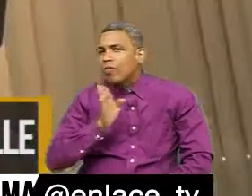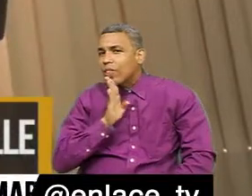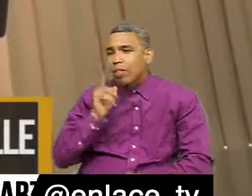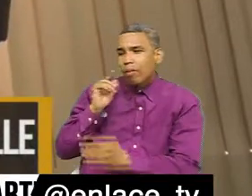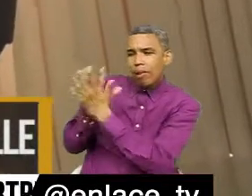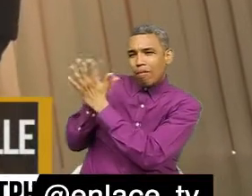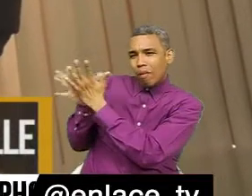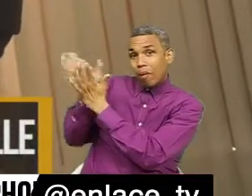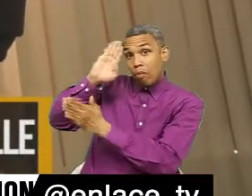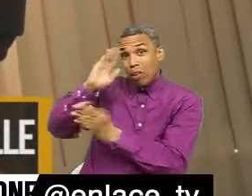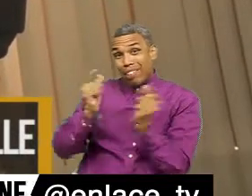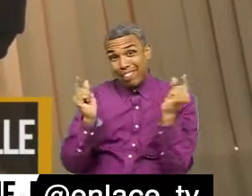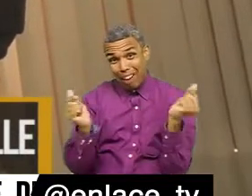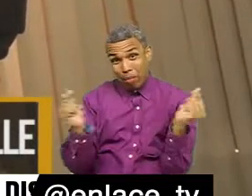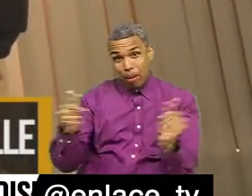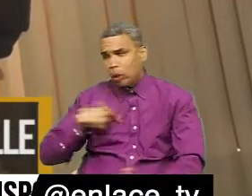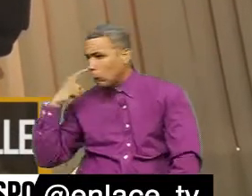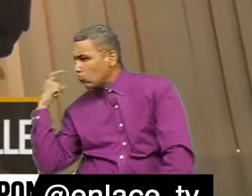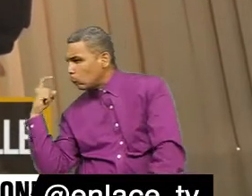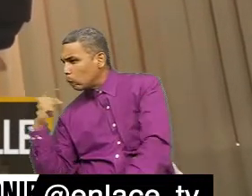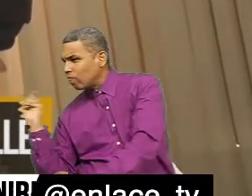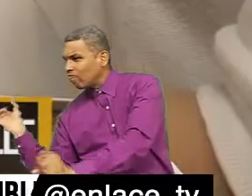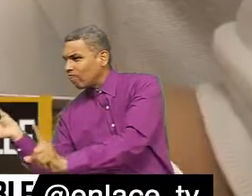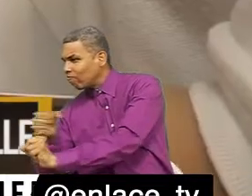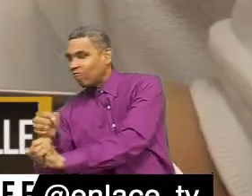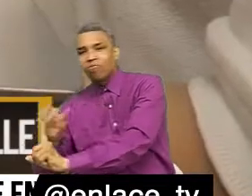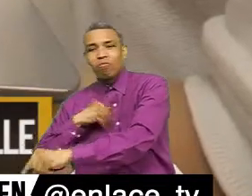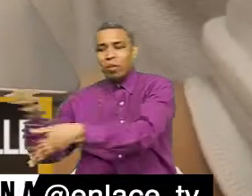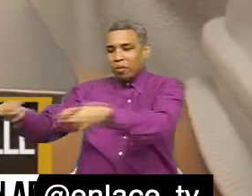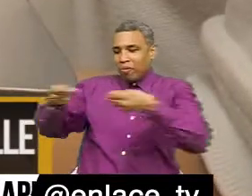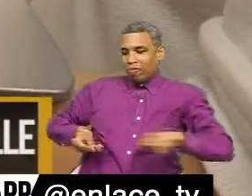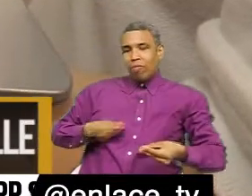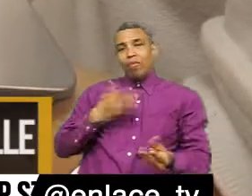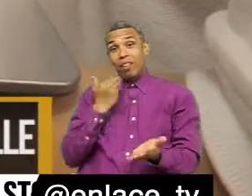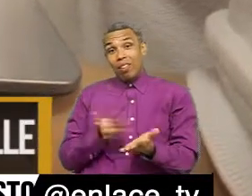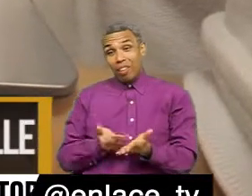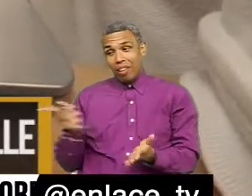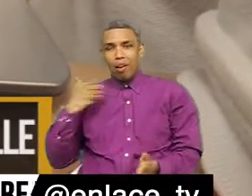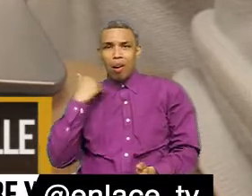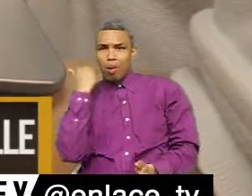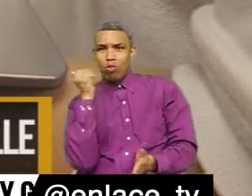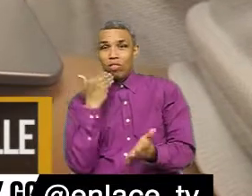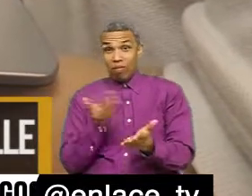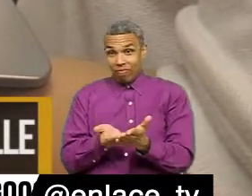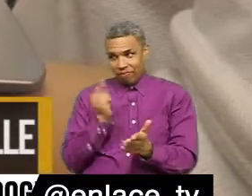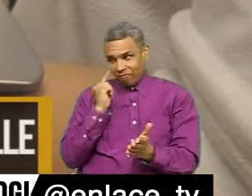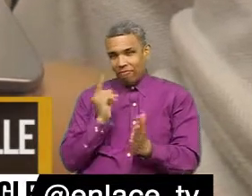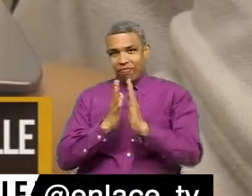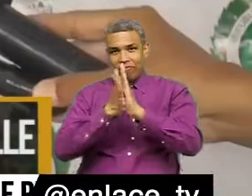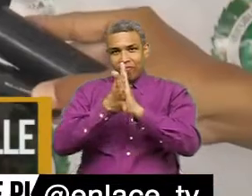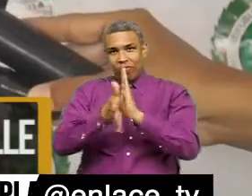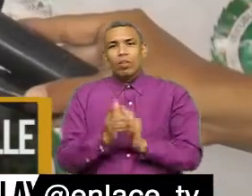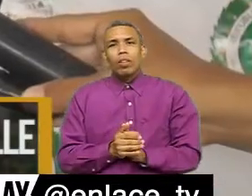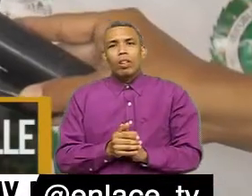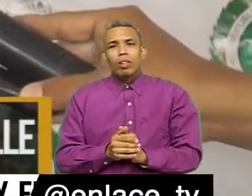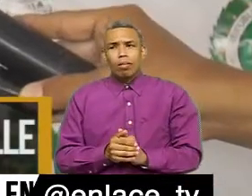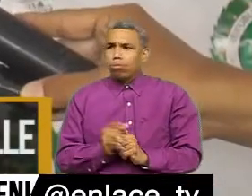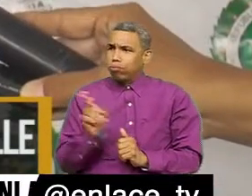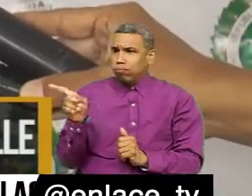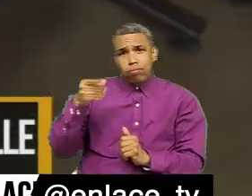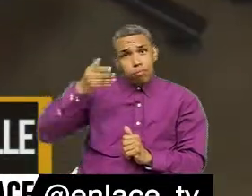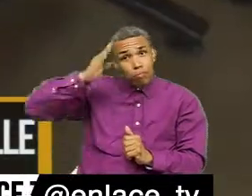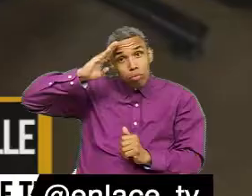rapidísimo. La propietaria del computador mostró su agradecimiento a las autoridades de policía por la labor cumplida. Hacer la respectiva denuncia. Claro, toda la